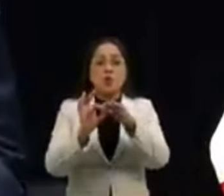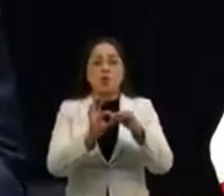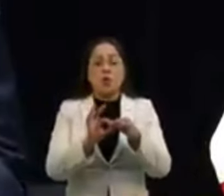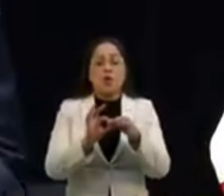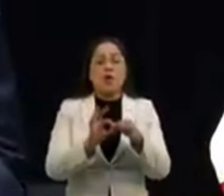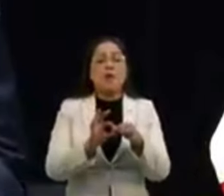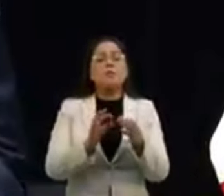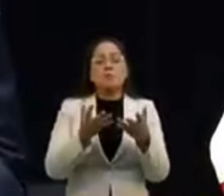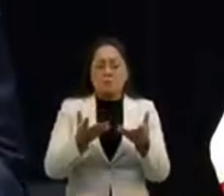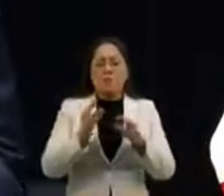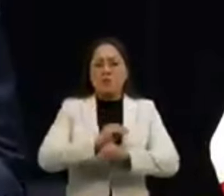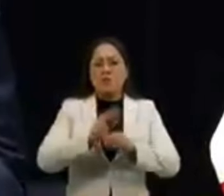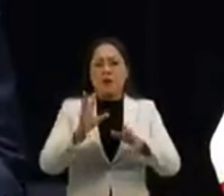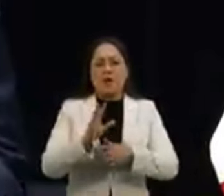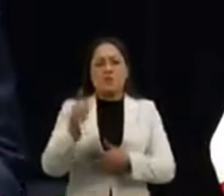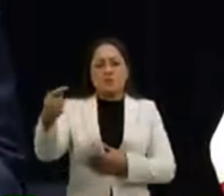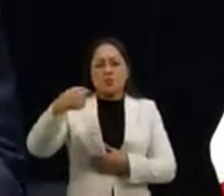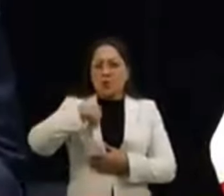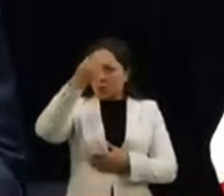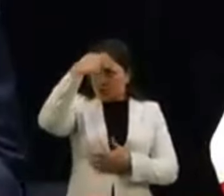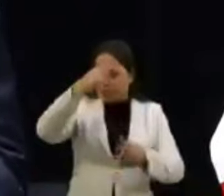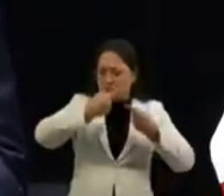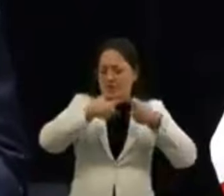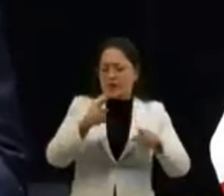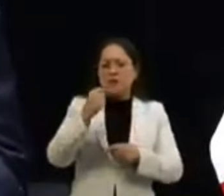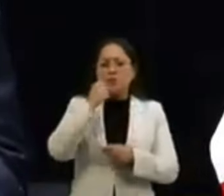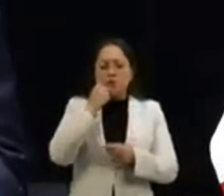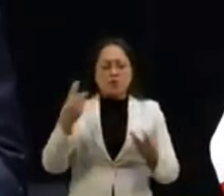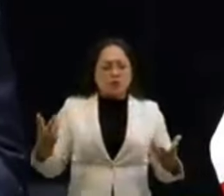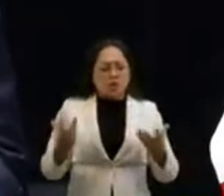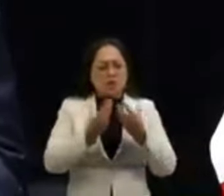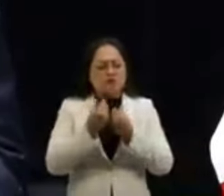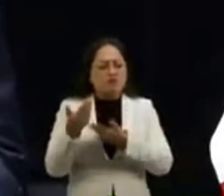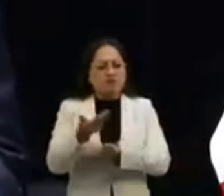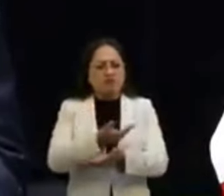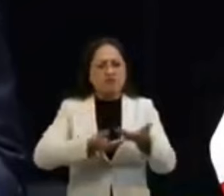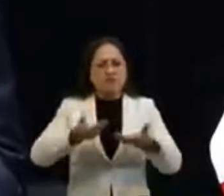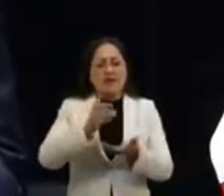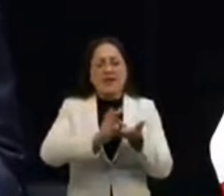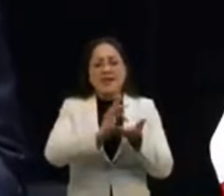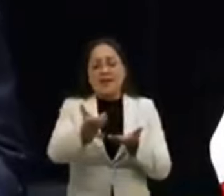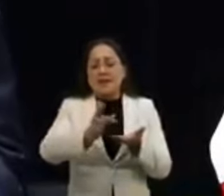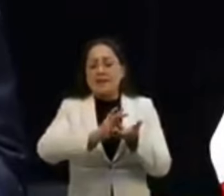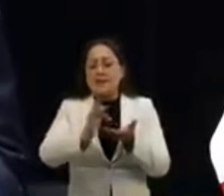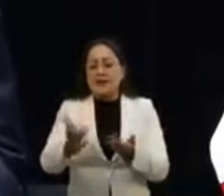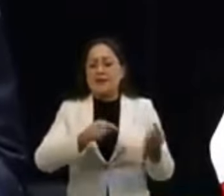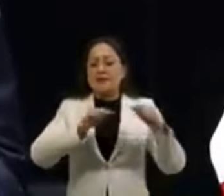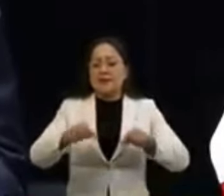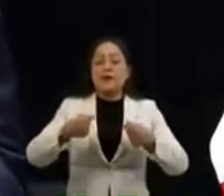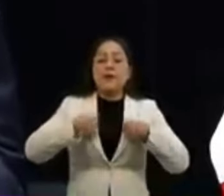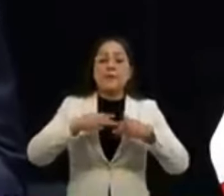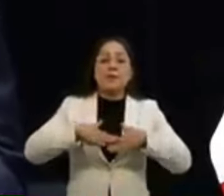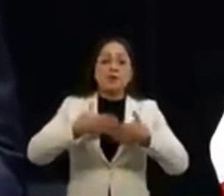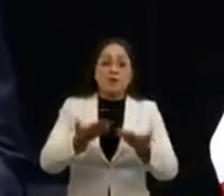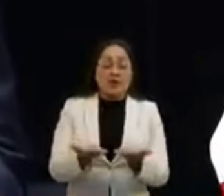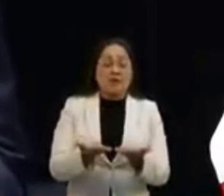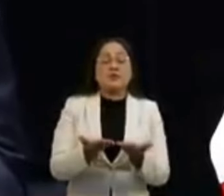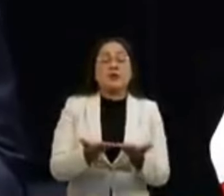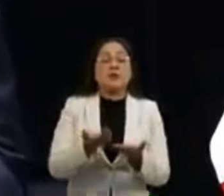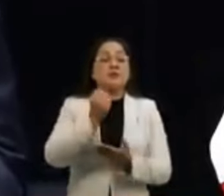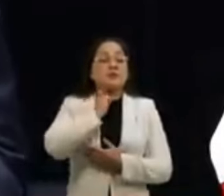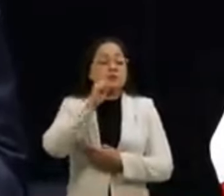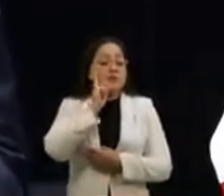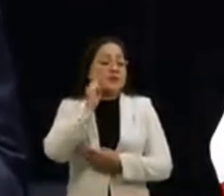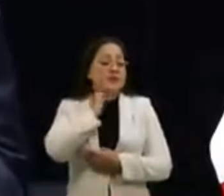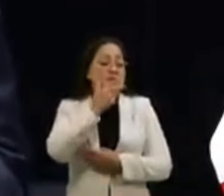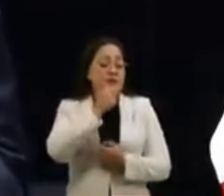allá de nuestra diferencia de opiniones y proyectos. Reitero mi agradecimiento por esta confianza, senadoras y senadores,